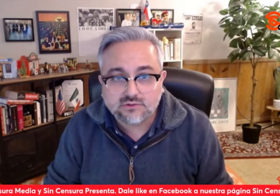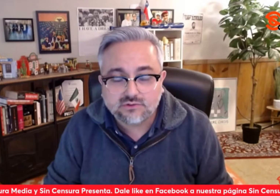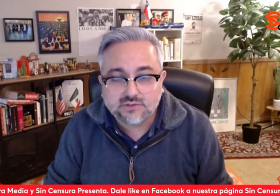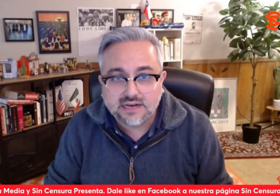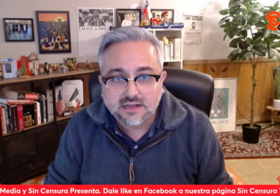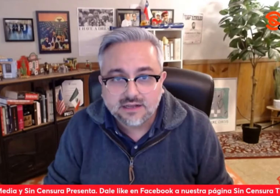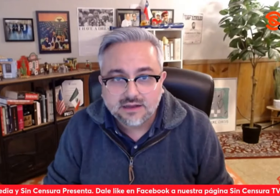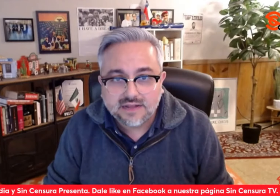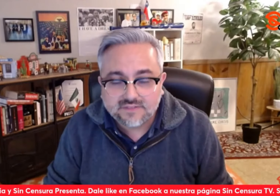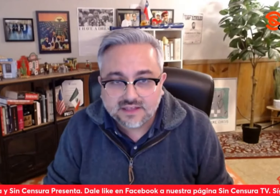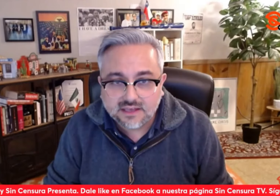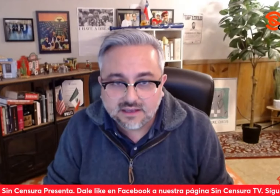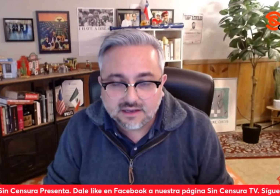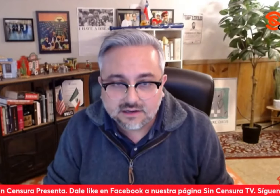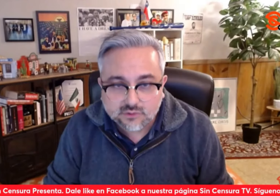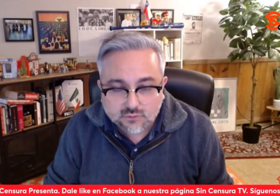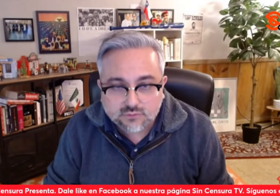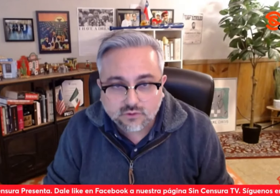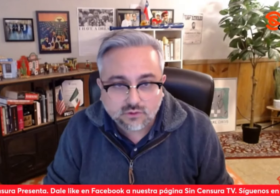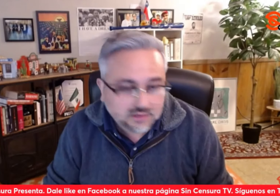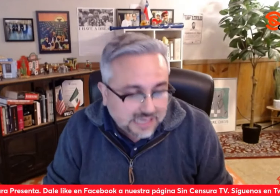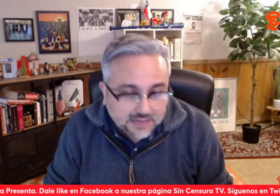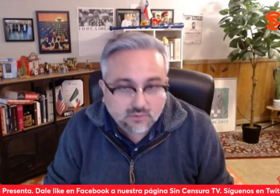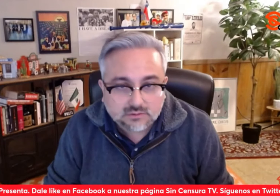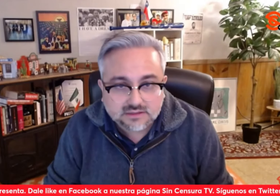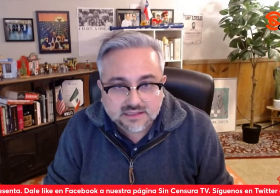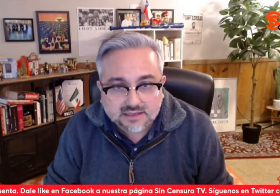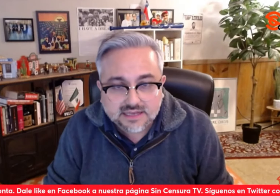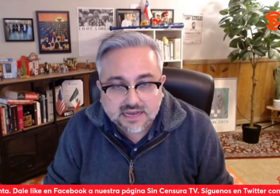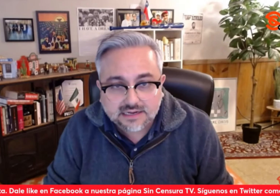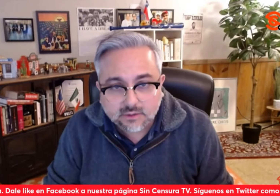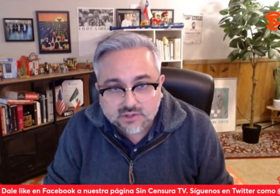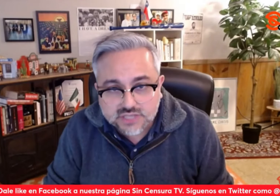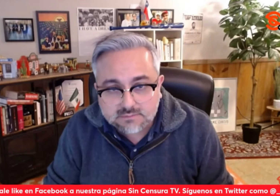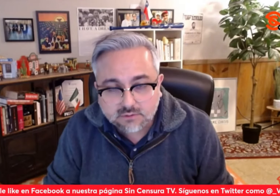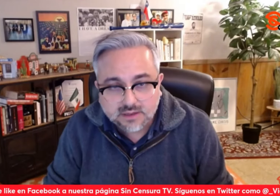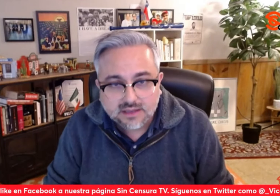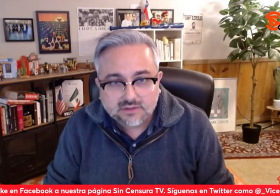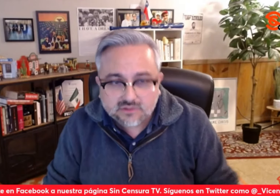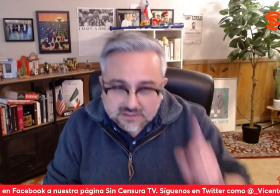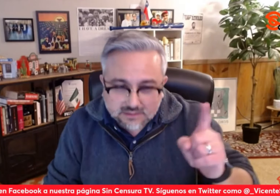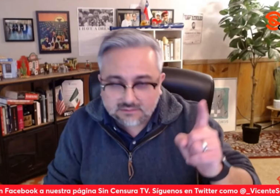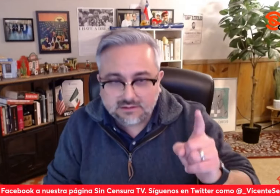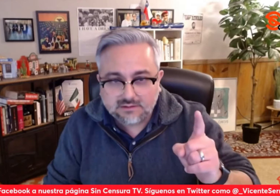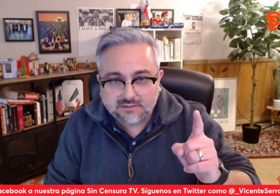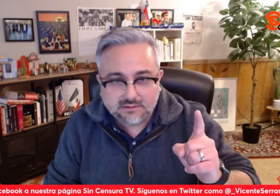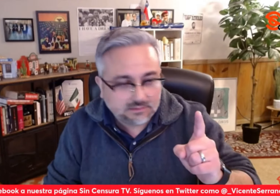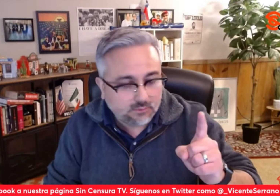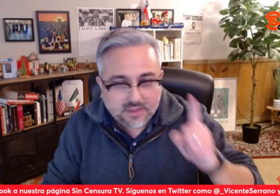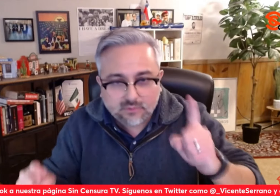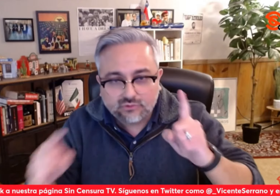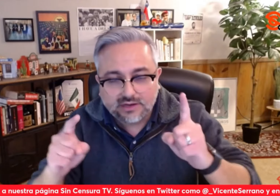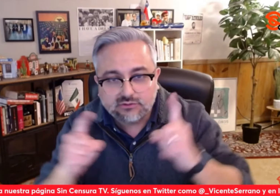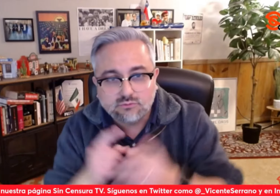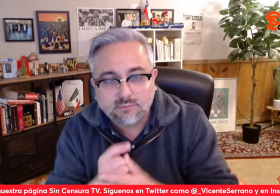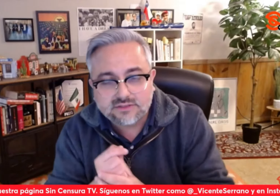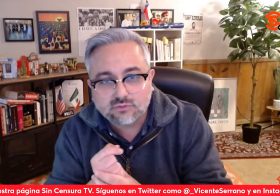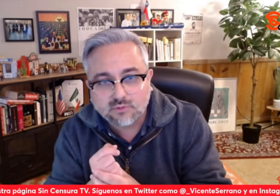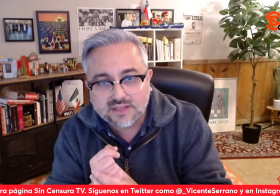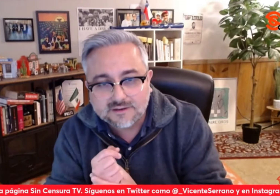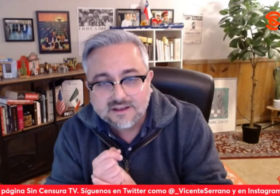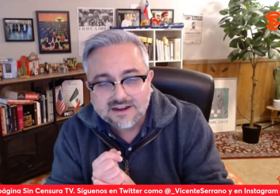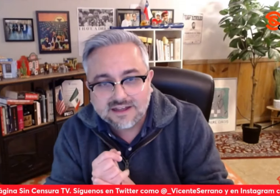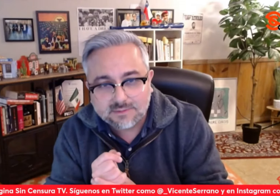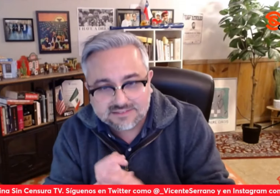un conflicto social ante el triunfo claro que tendría Claudia Sheinbaum. No sé si podemos en estos